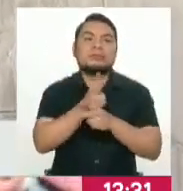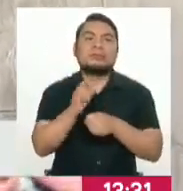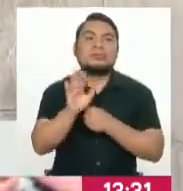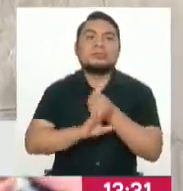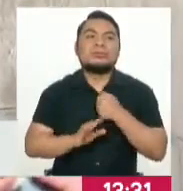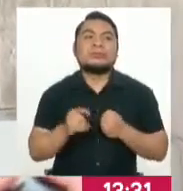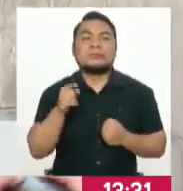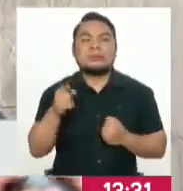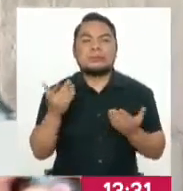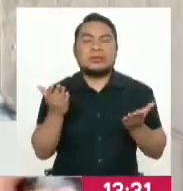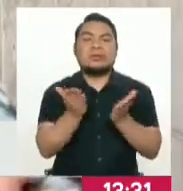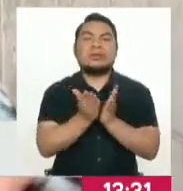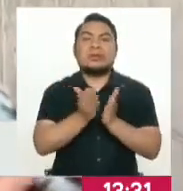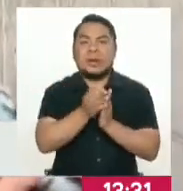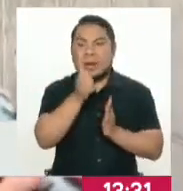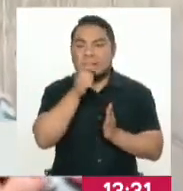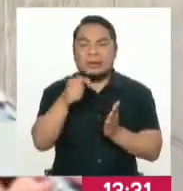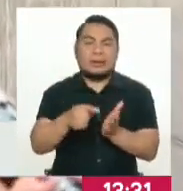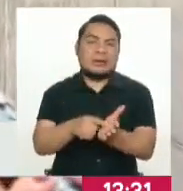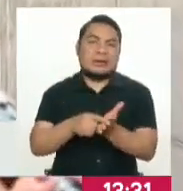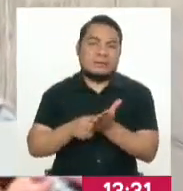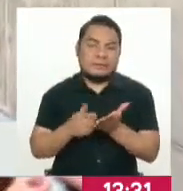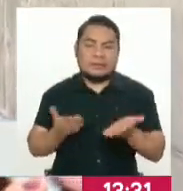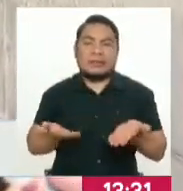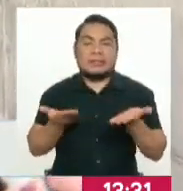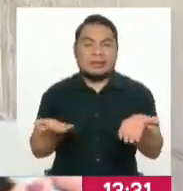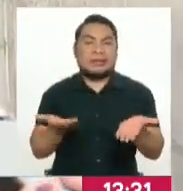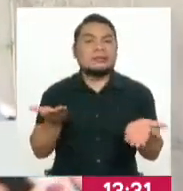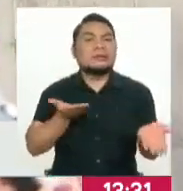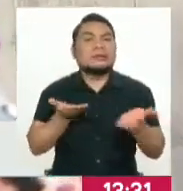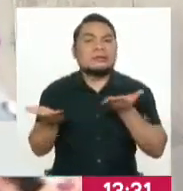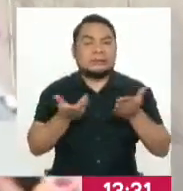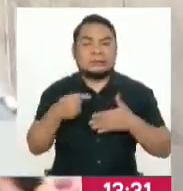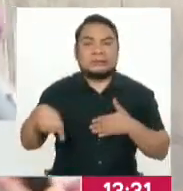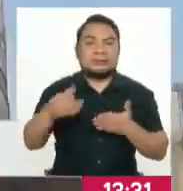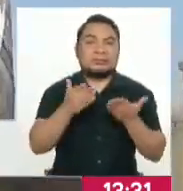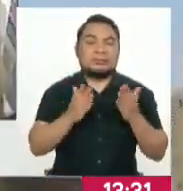que esas instituciones privadas están obligadas de darle